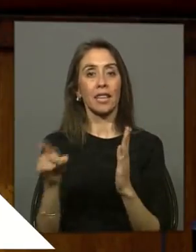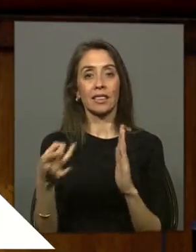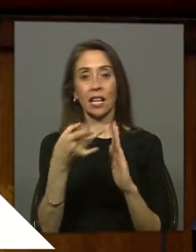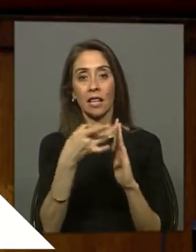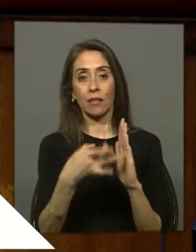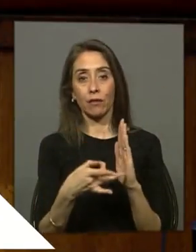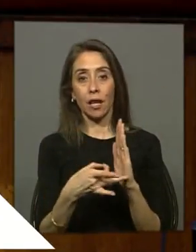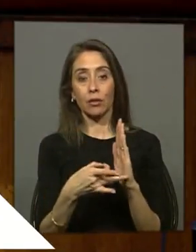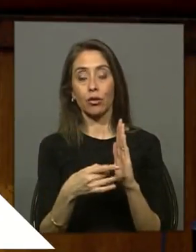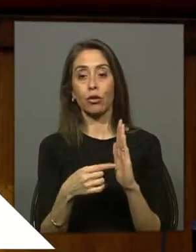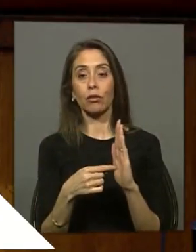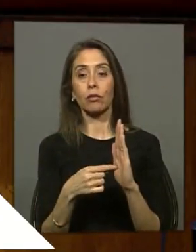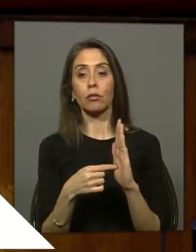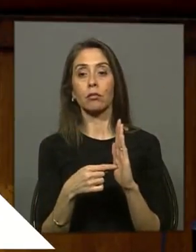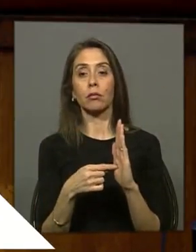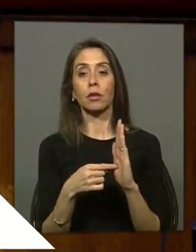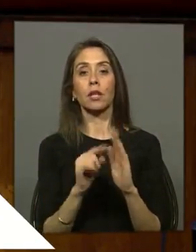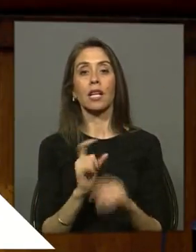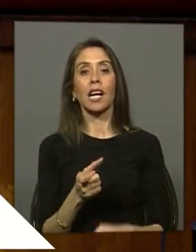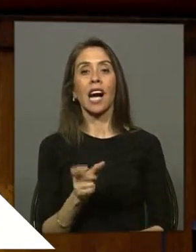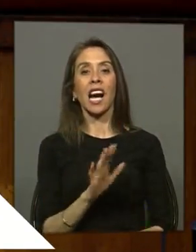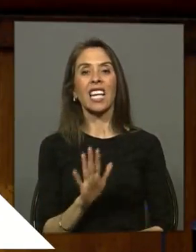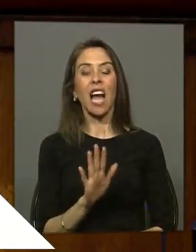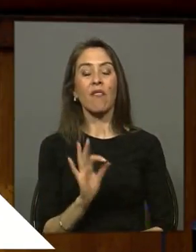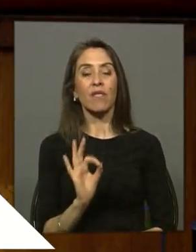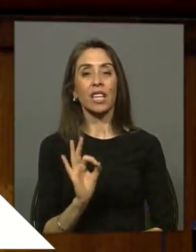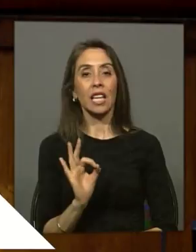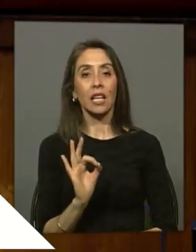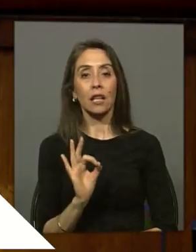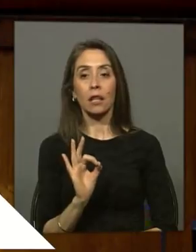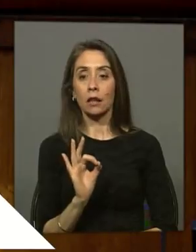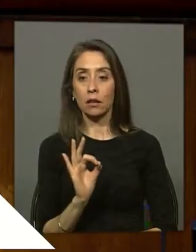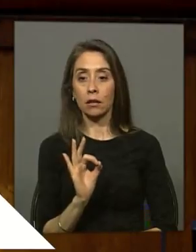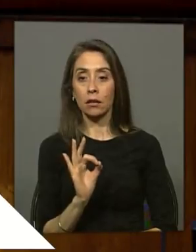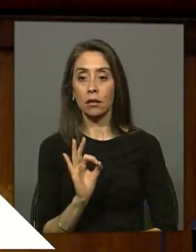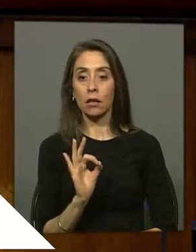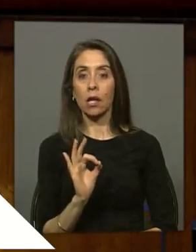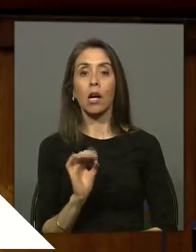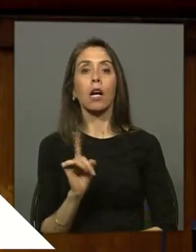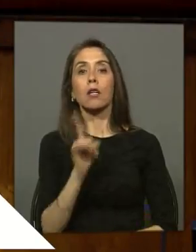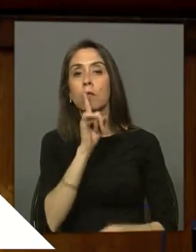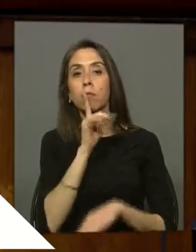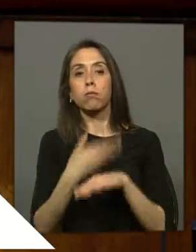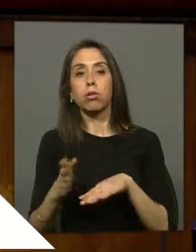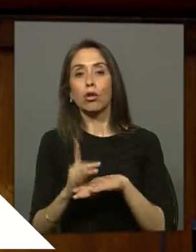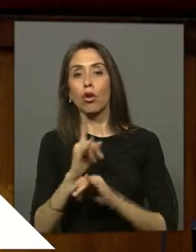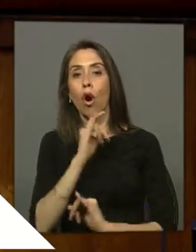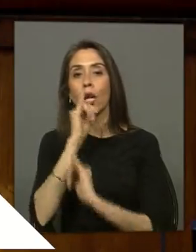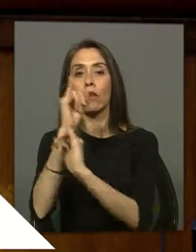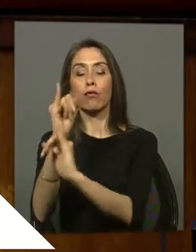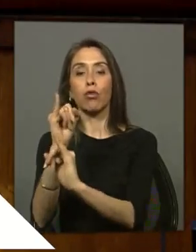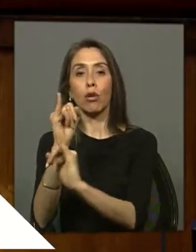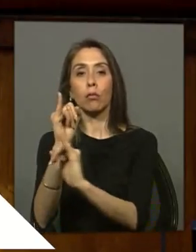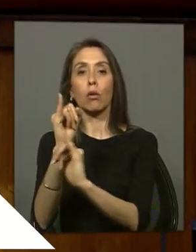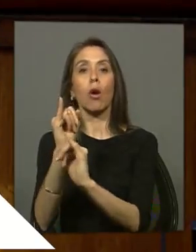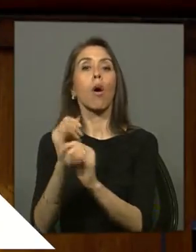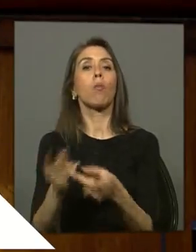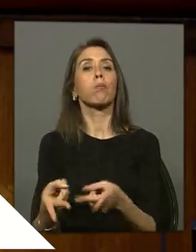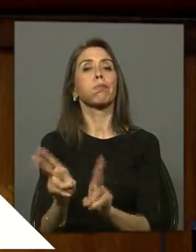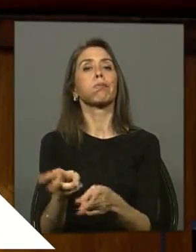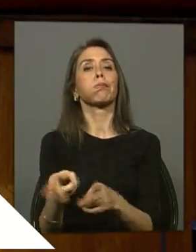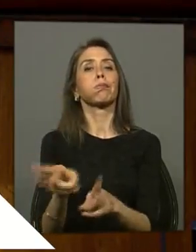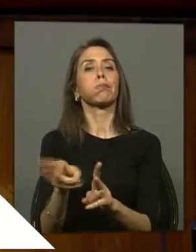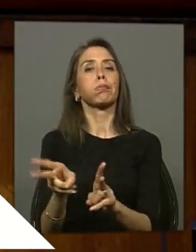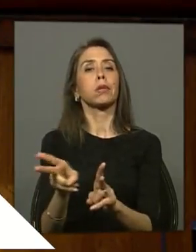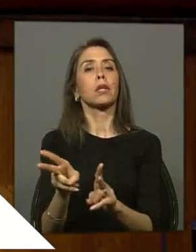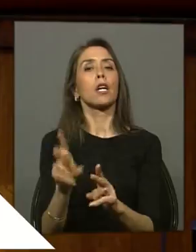ya que se ha limitado a calificar como gravísima solo el ocultamiento de la información demostrando excesiva benevolencia al calificar